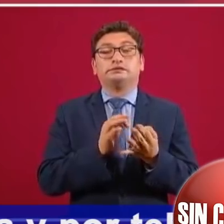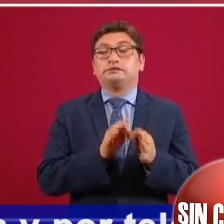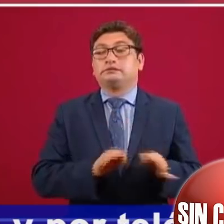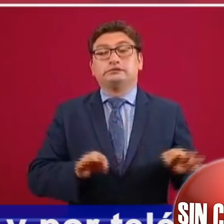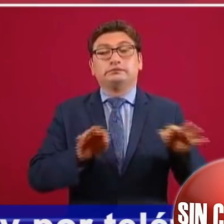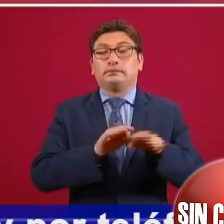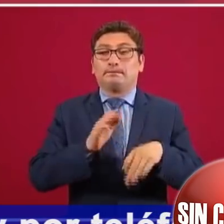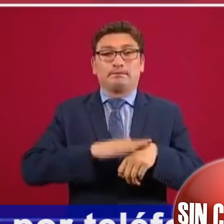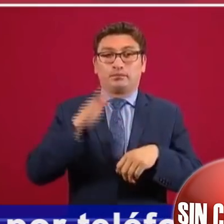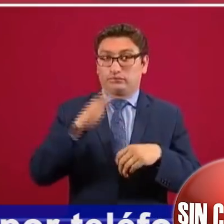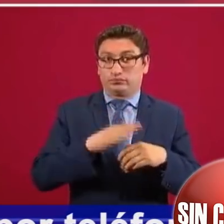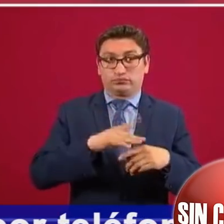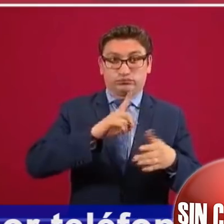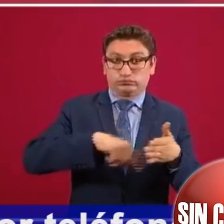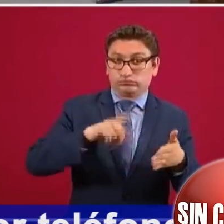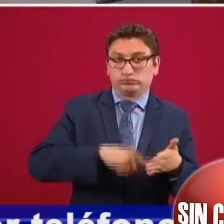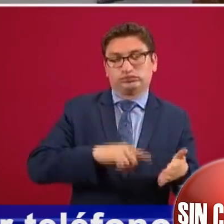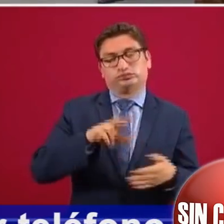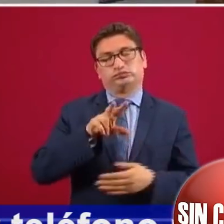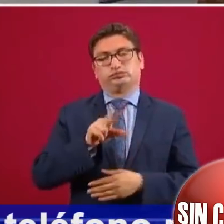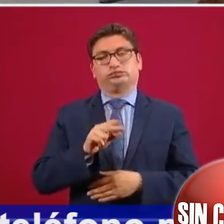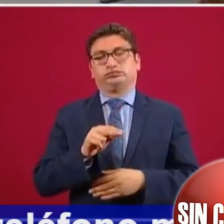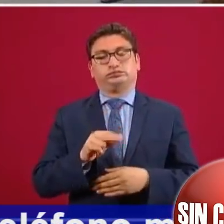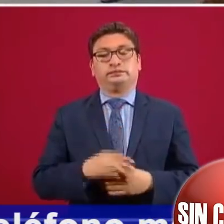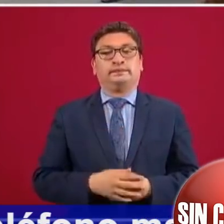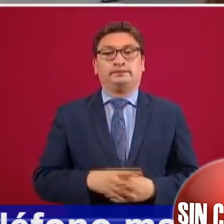prioritarios, al contrario,